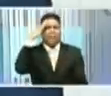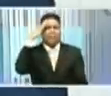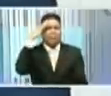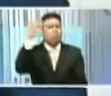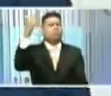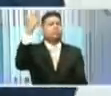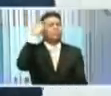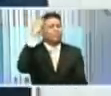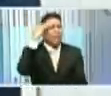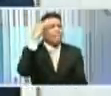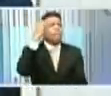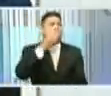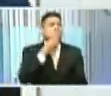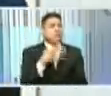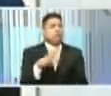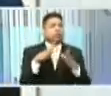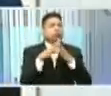conspirando.